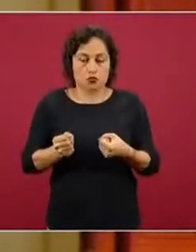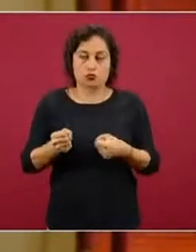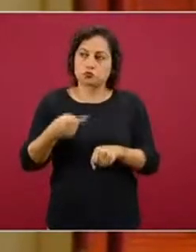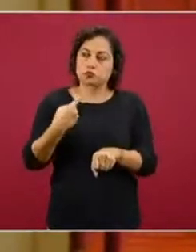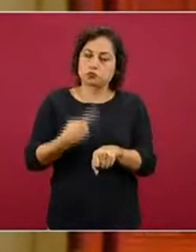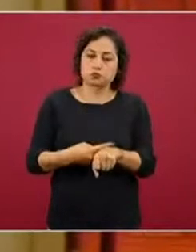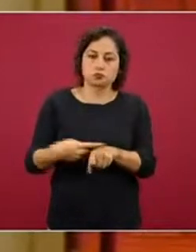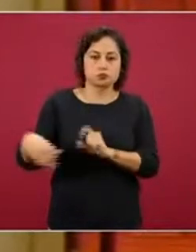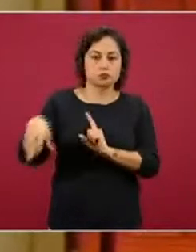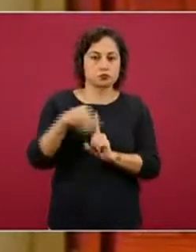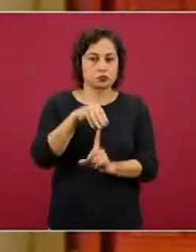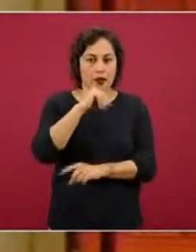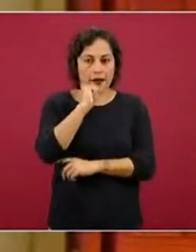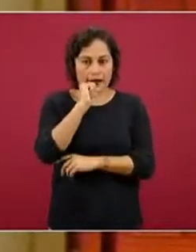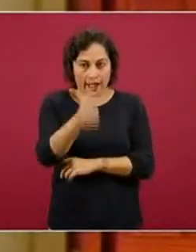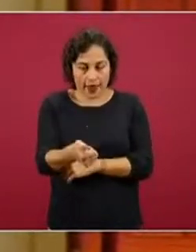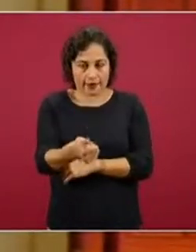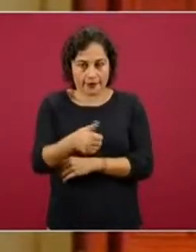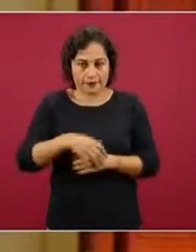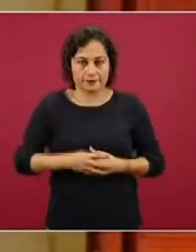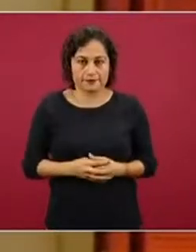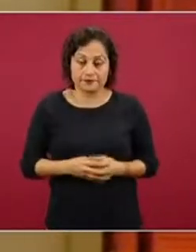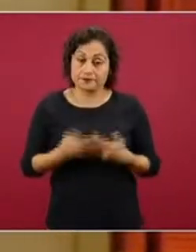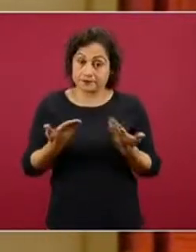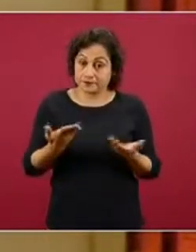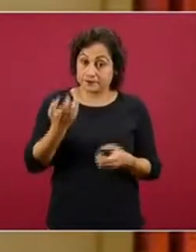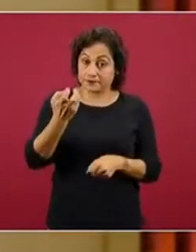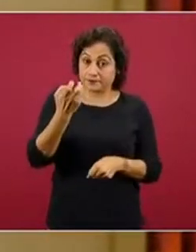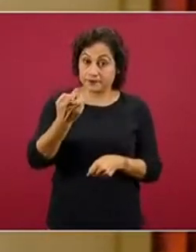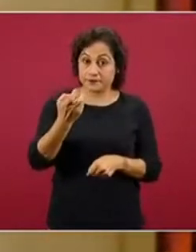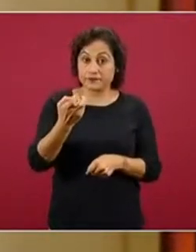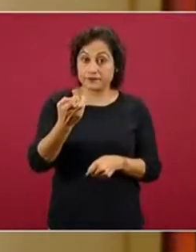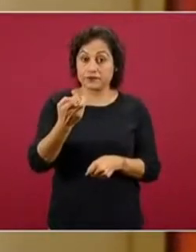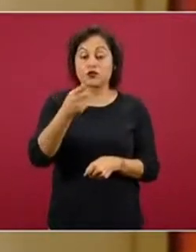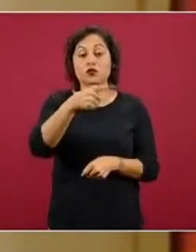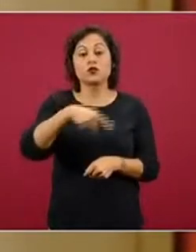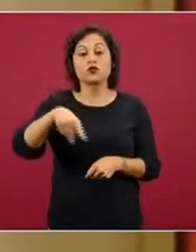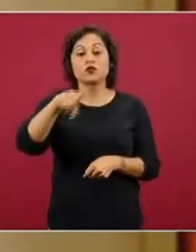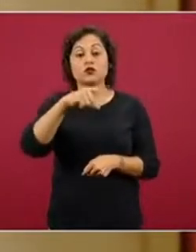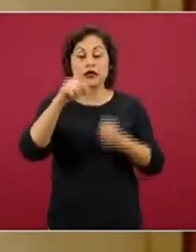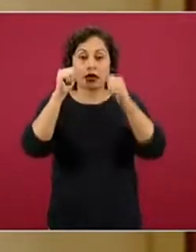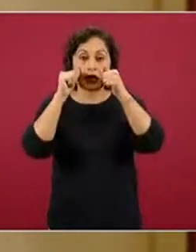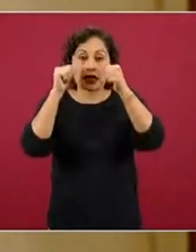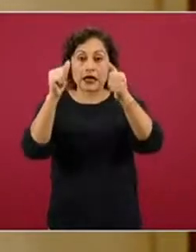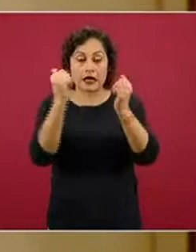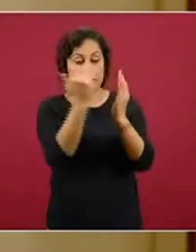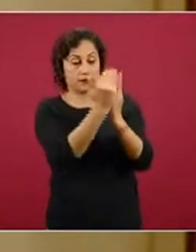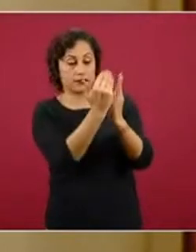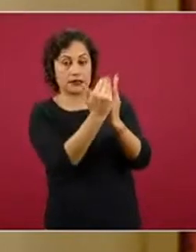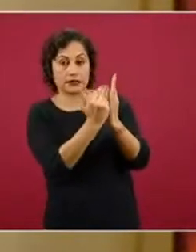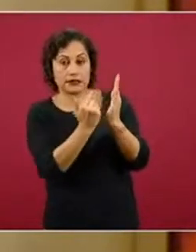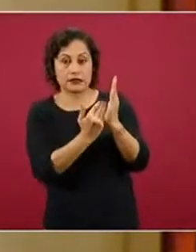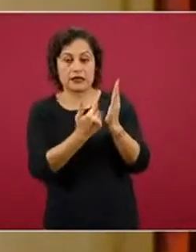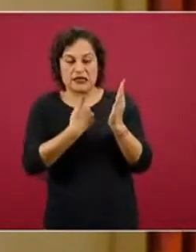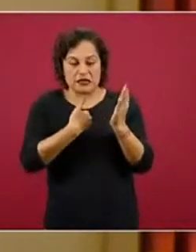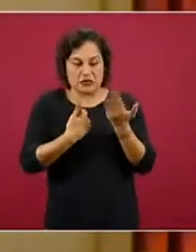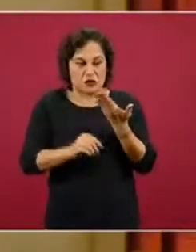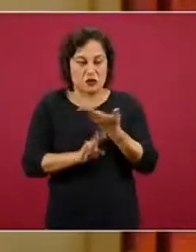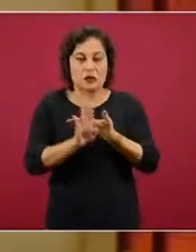segura o alejada de la enfermedad y por tanto estas medidas de prevención tienen que ver